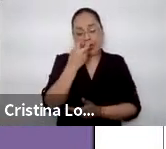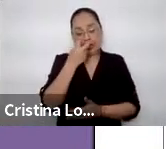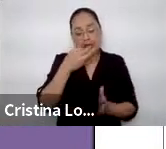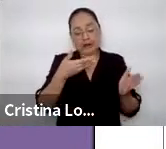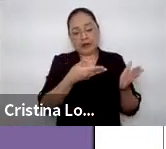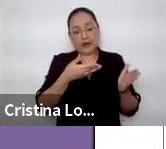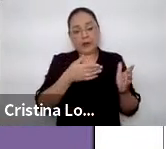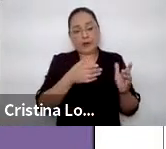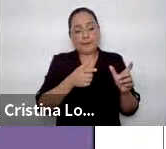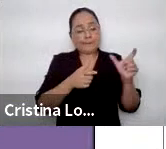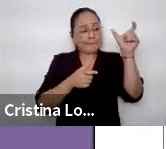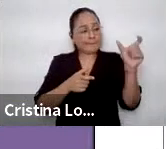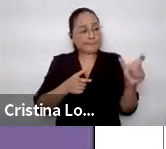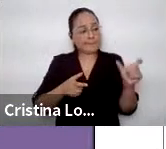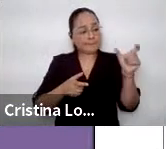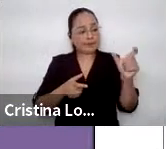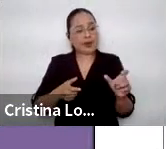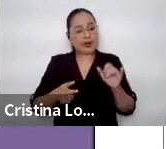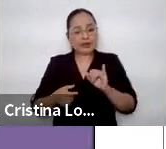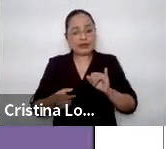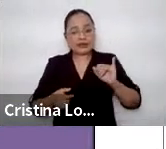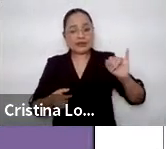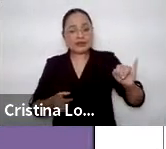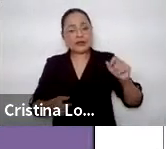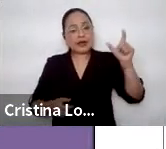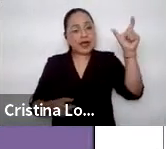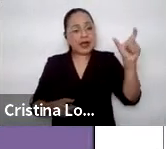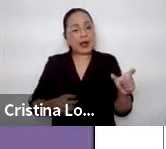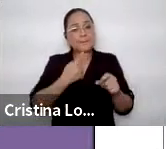el primer recuadro de la izquierda nos indica que se va a